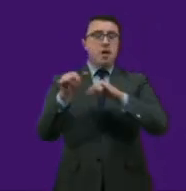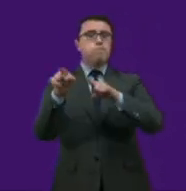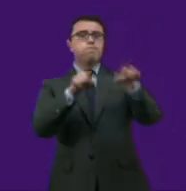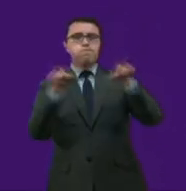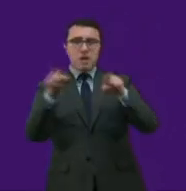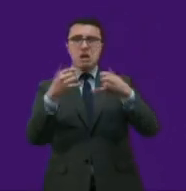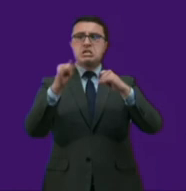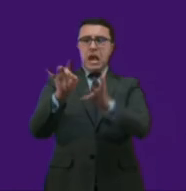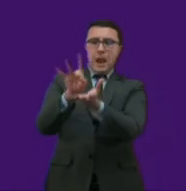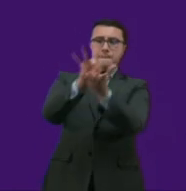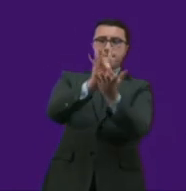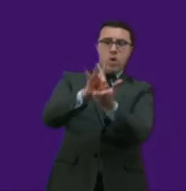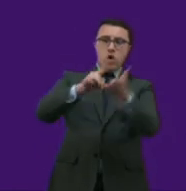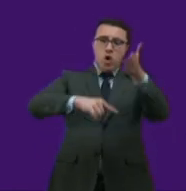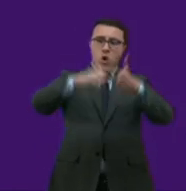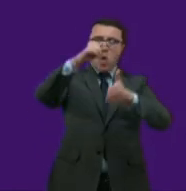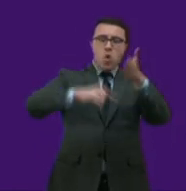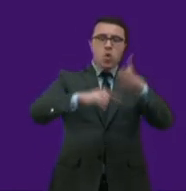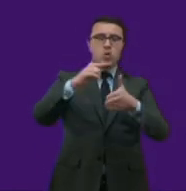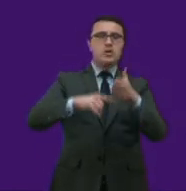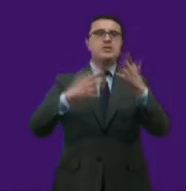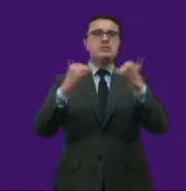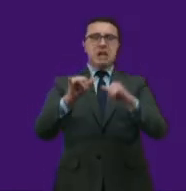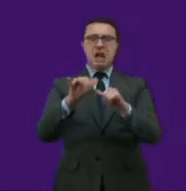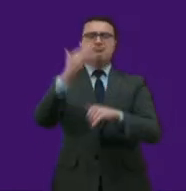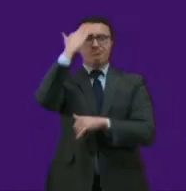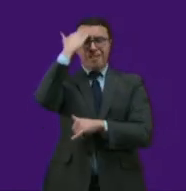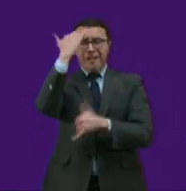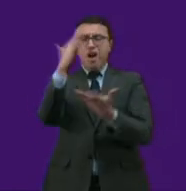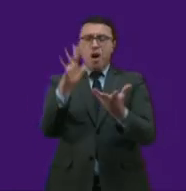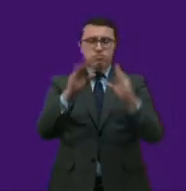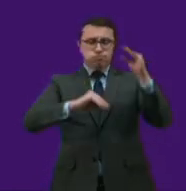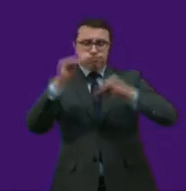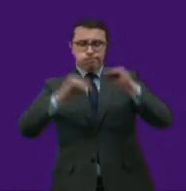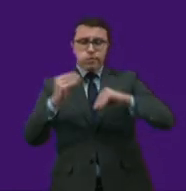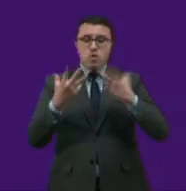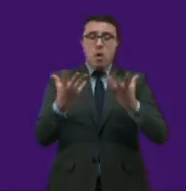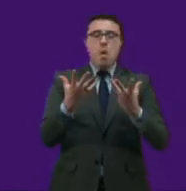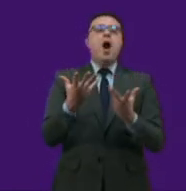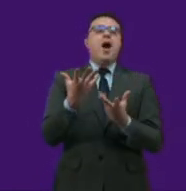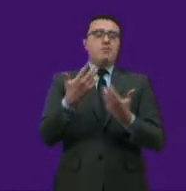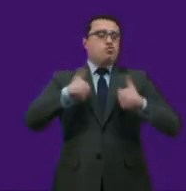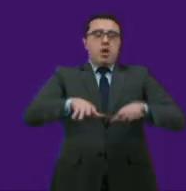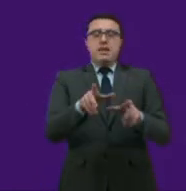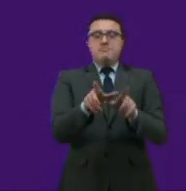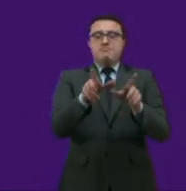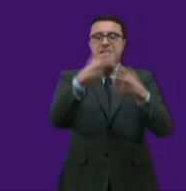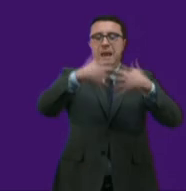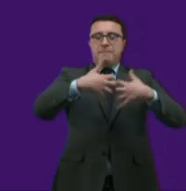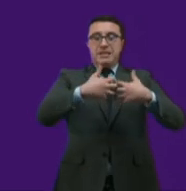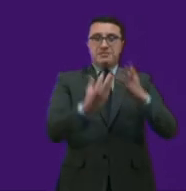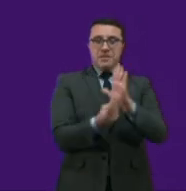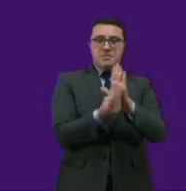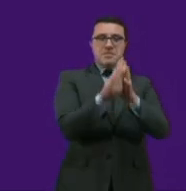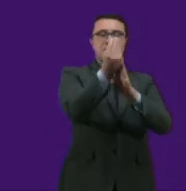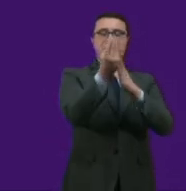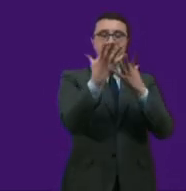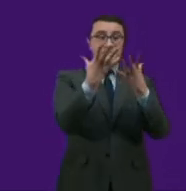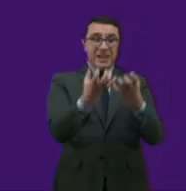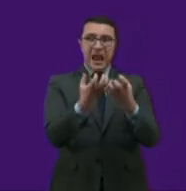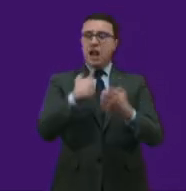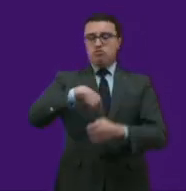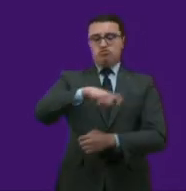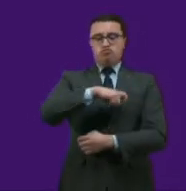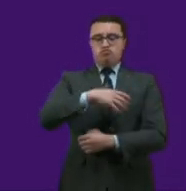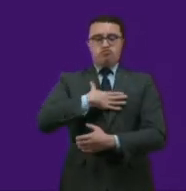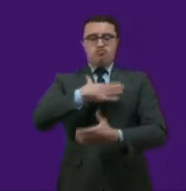los modelos de contrato de esos vesting shares y ya sabemos cómo se hacen. Entonces pues cualquier emprendedor que necesite pues siempre va a encontrar a alguien